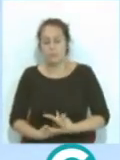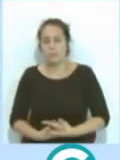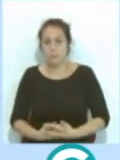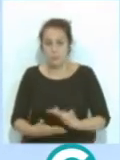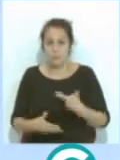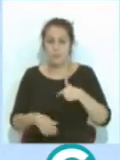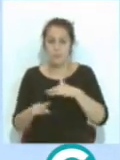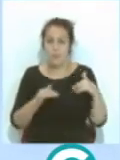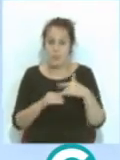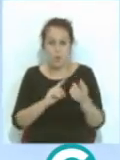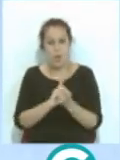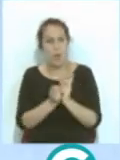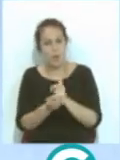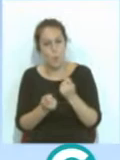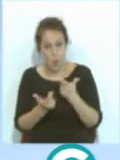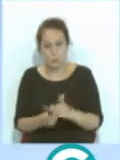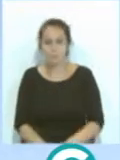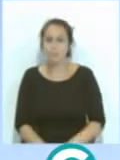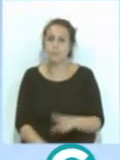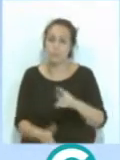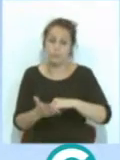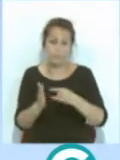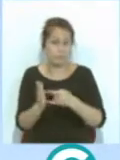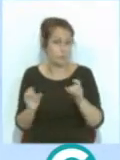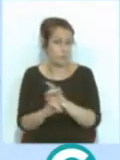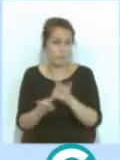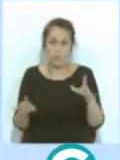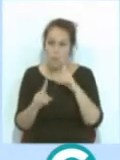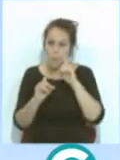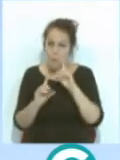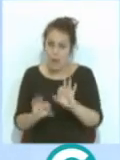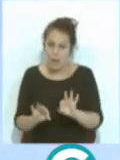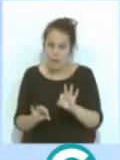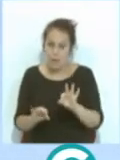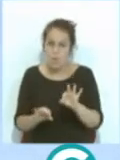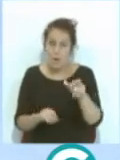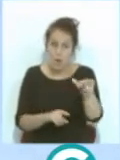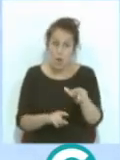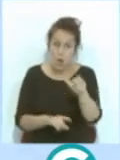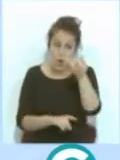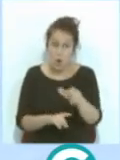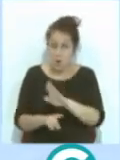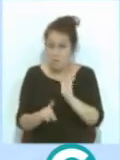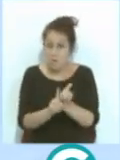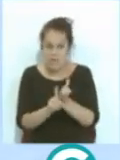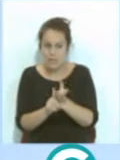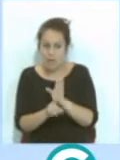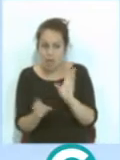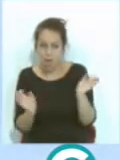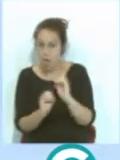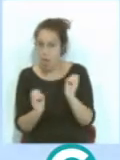de los partidos. Sí, lo que el técnico siempre ha tenido muy claro es que riesgo cero con los futbolistas tocados. En el caso de Alex y de Perea no los ve